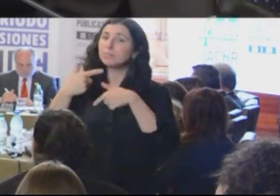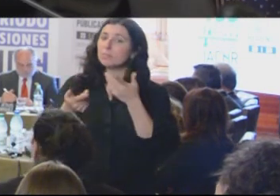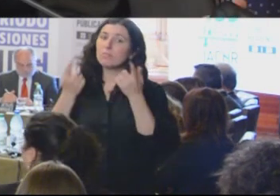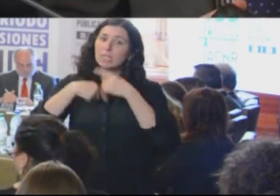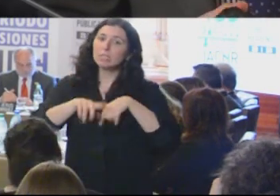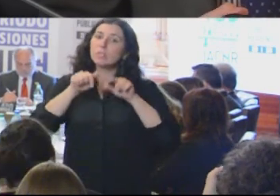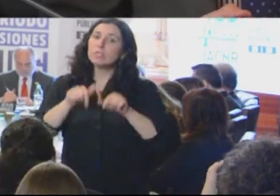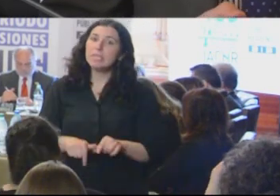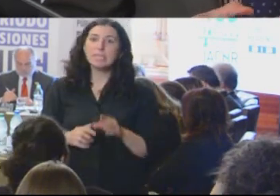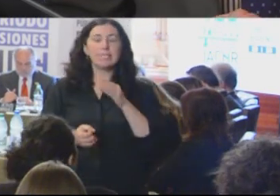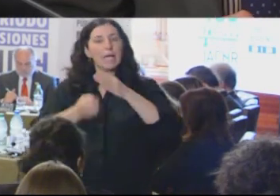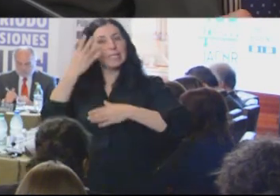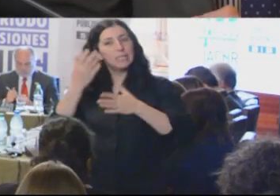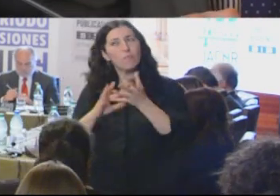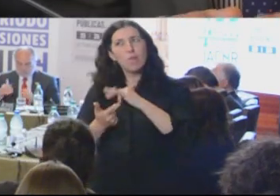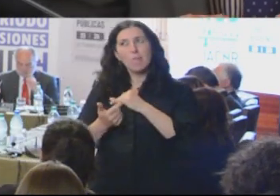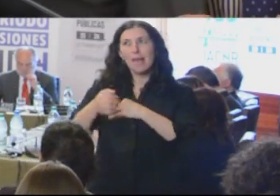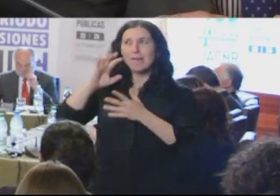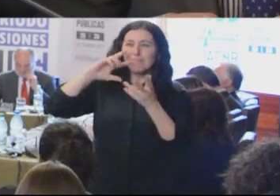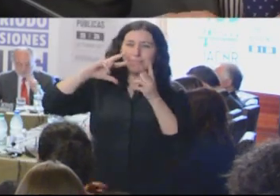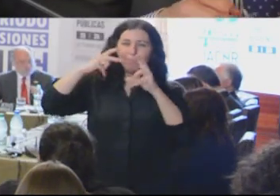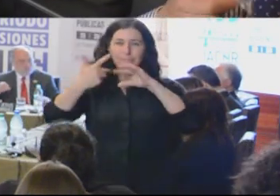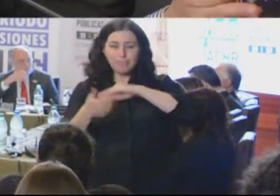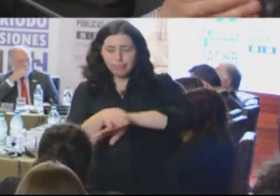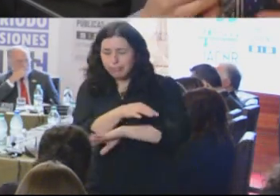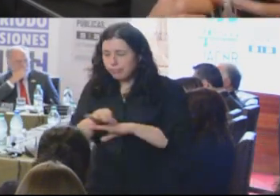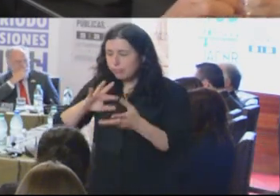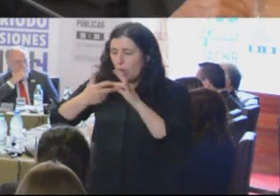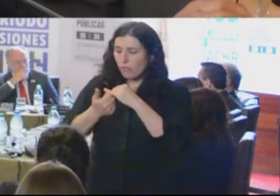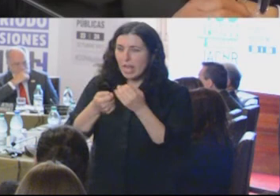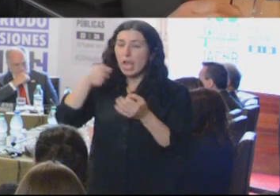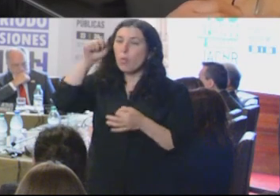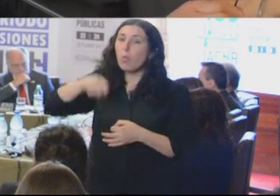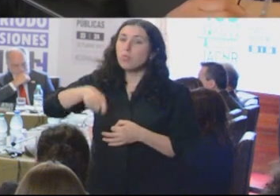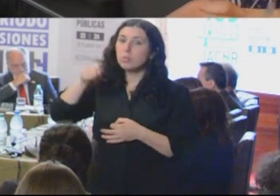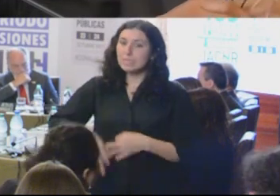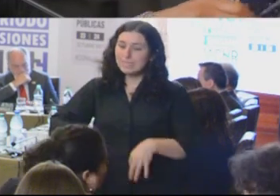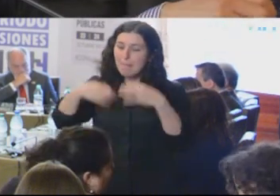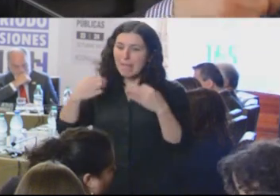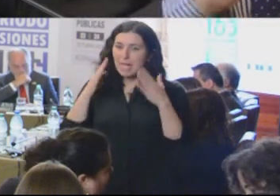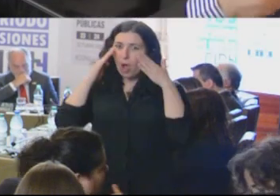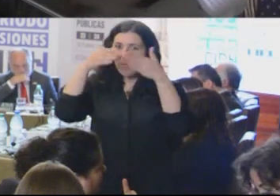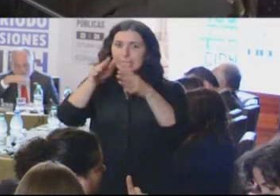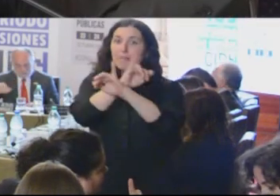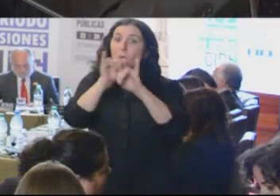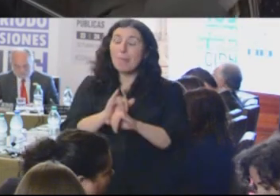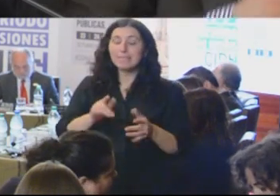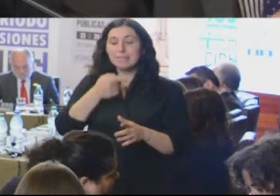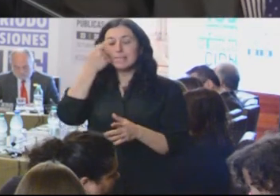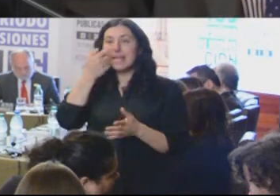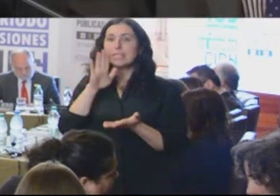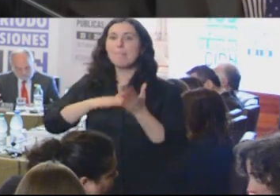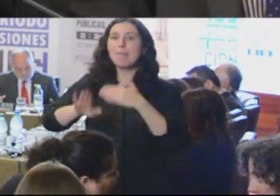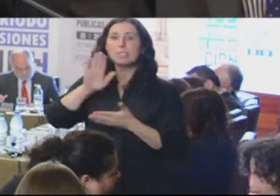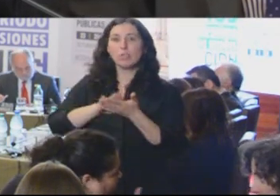creación esta arquitectura de la gente la justicia especial para la paz está inspirada en ese aspecto pero obviamente hay que